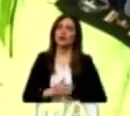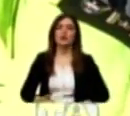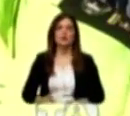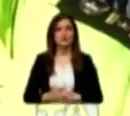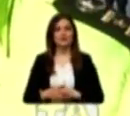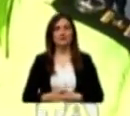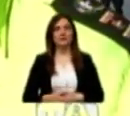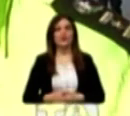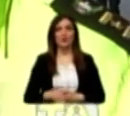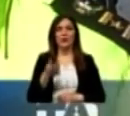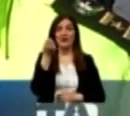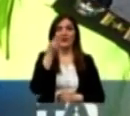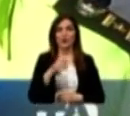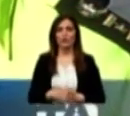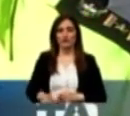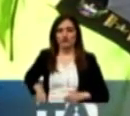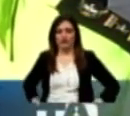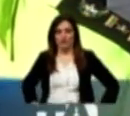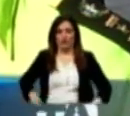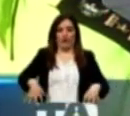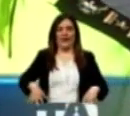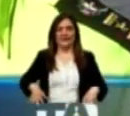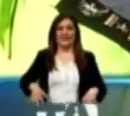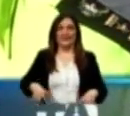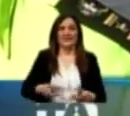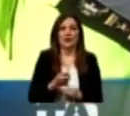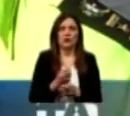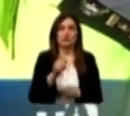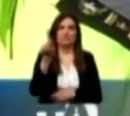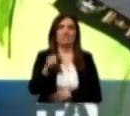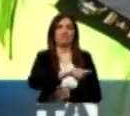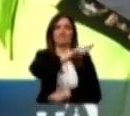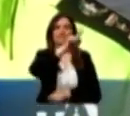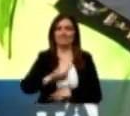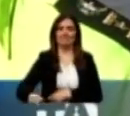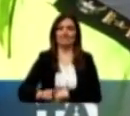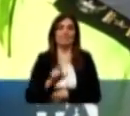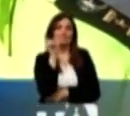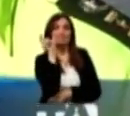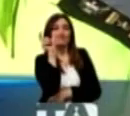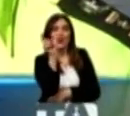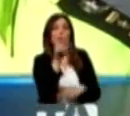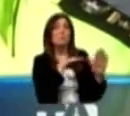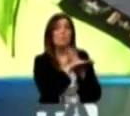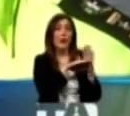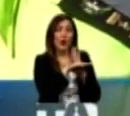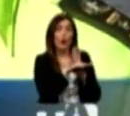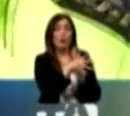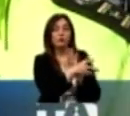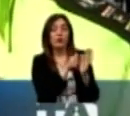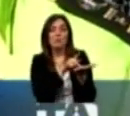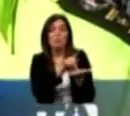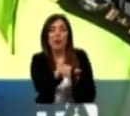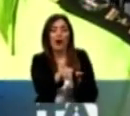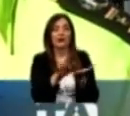delincuentes. Evitemos llevar fuertes cantidades de dinero a realizar las compras. Preferible evitar llevar tarjetas de débito o tarjetas de